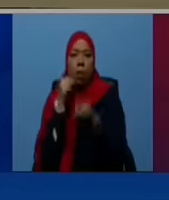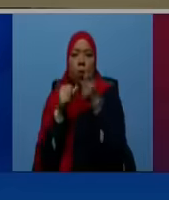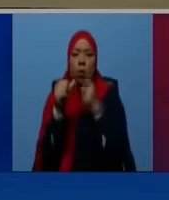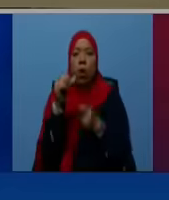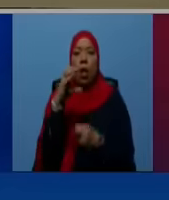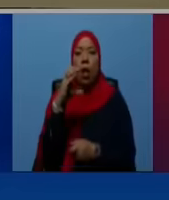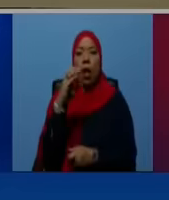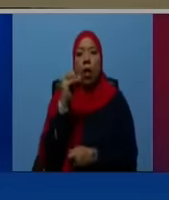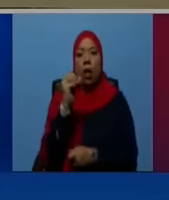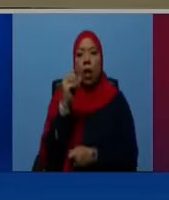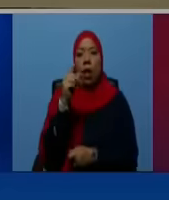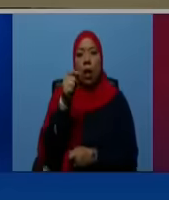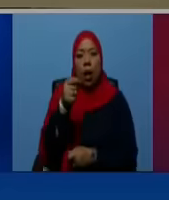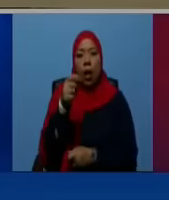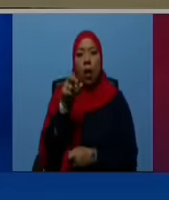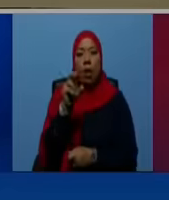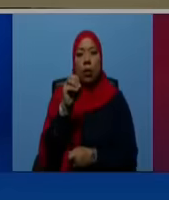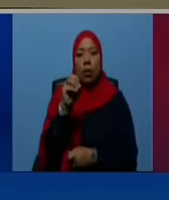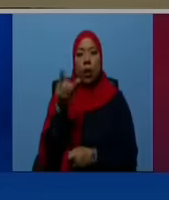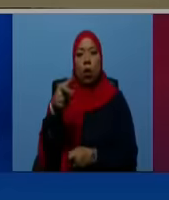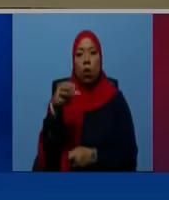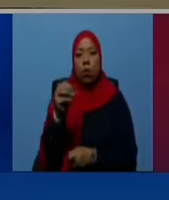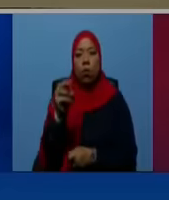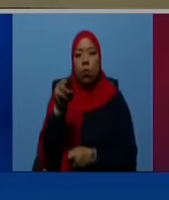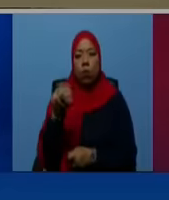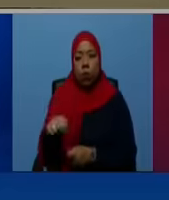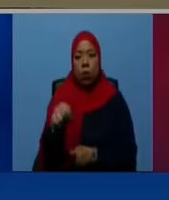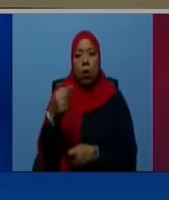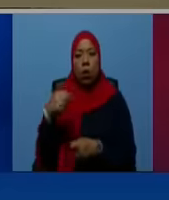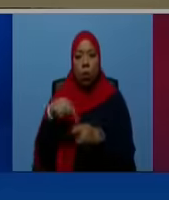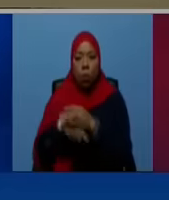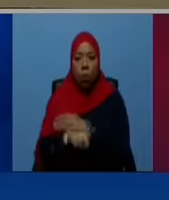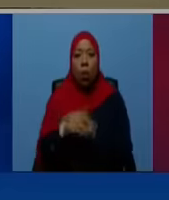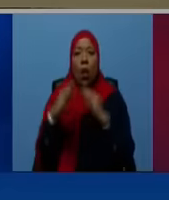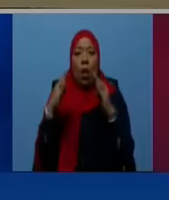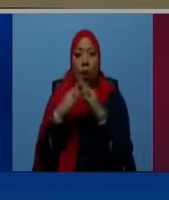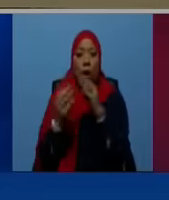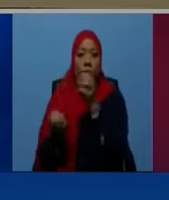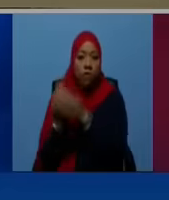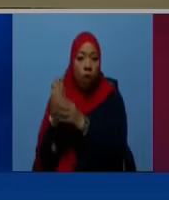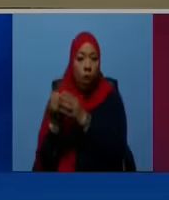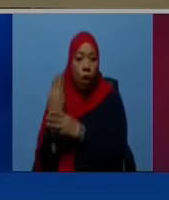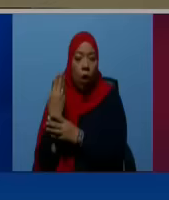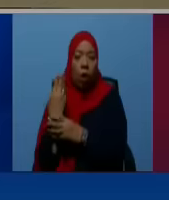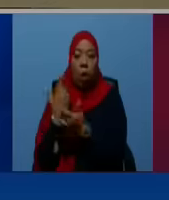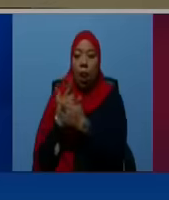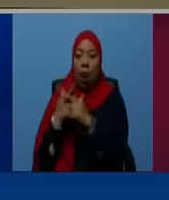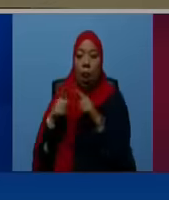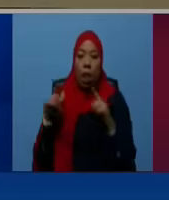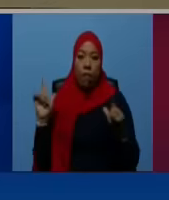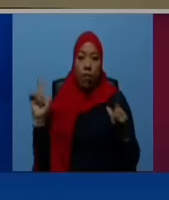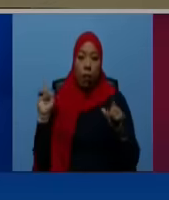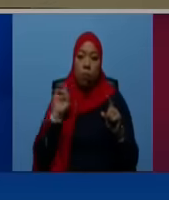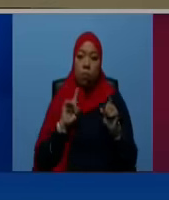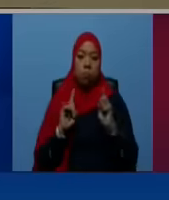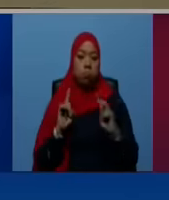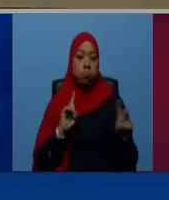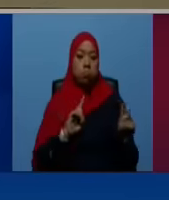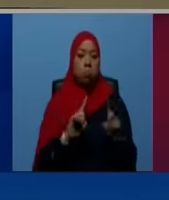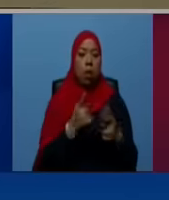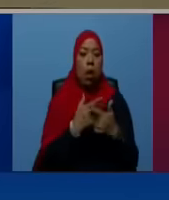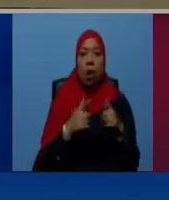Captagón. Y trataron de asaltarlo por acá abajo, porque aquí es libre la circulación, bastante